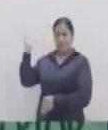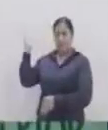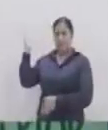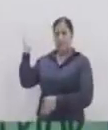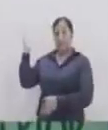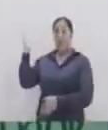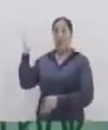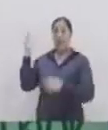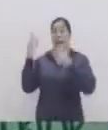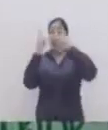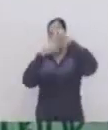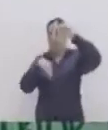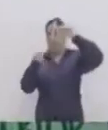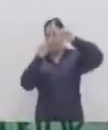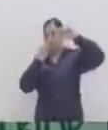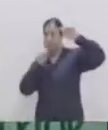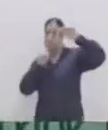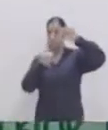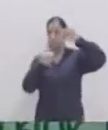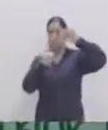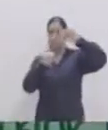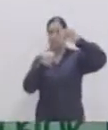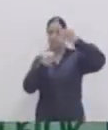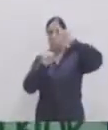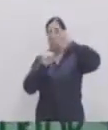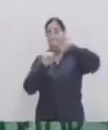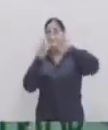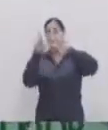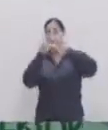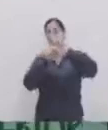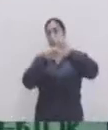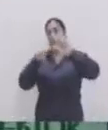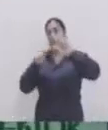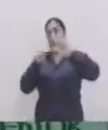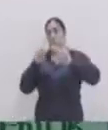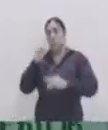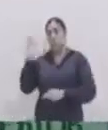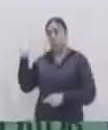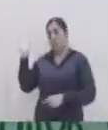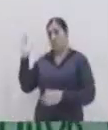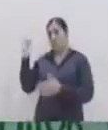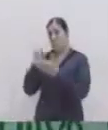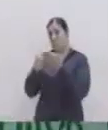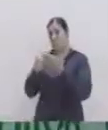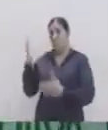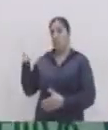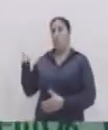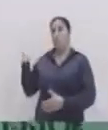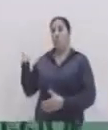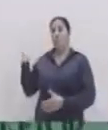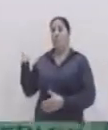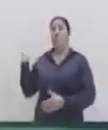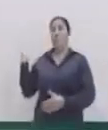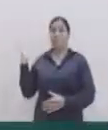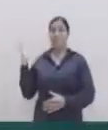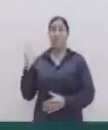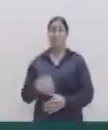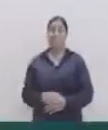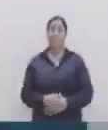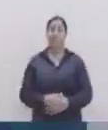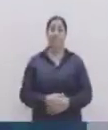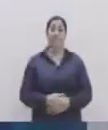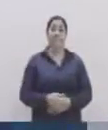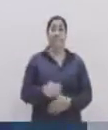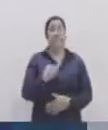está en el centro de la circunferencia y cada uno de los puntos finales está en uno de los puntos de la